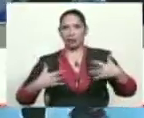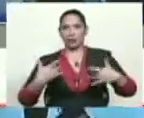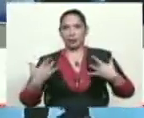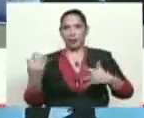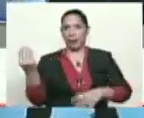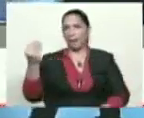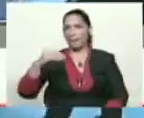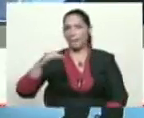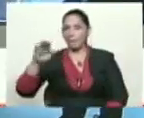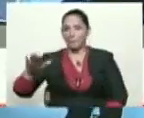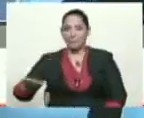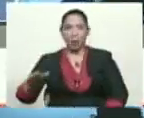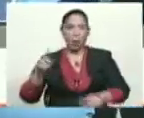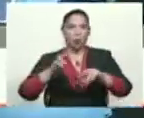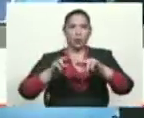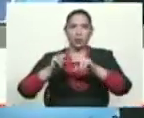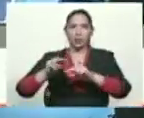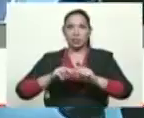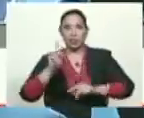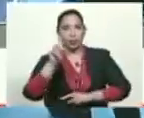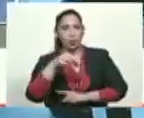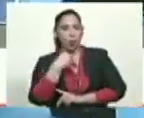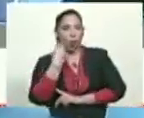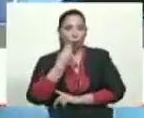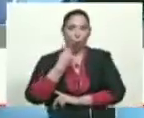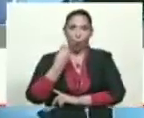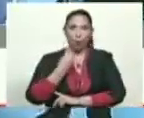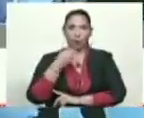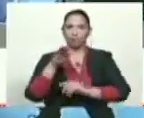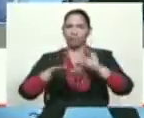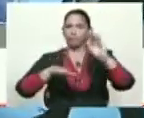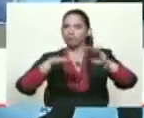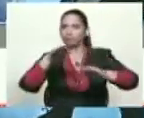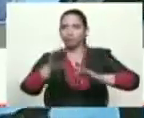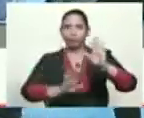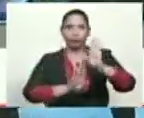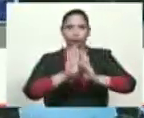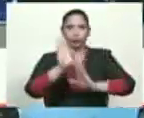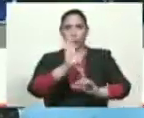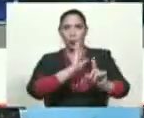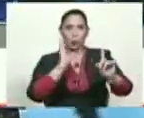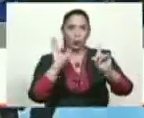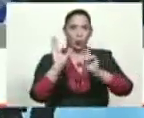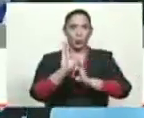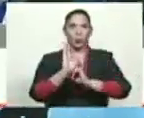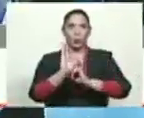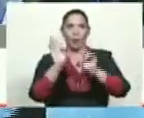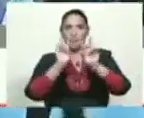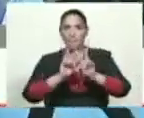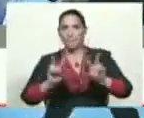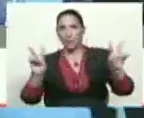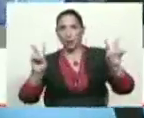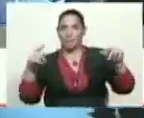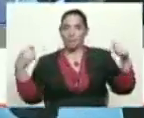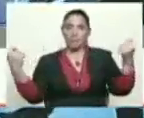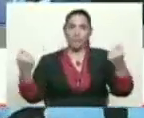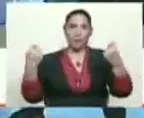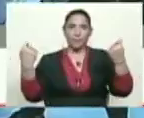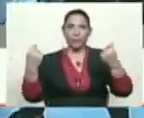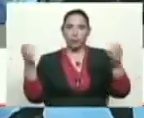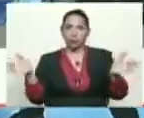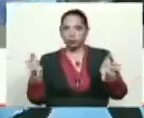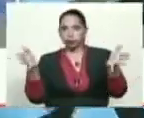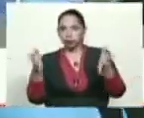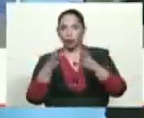los más pequeños así como también para los jóvenes para avanzar en esta cultura de la paz promover la paz